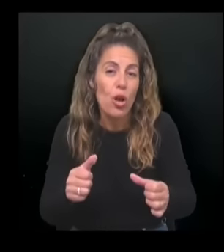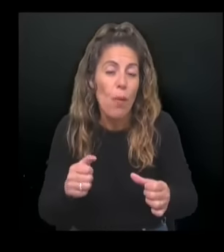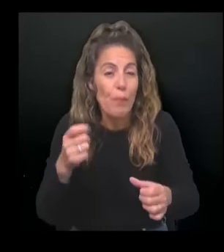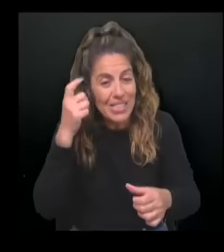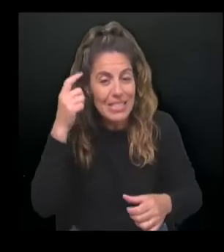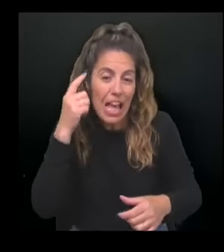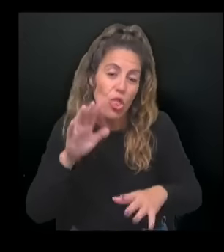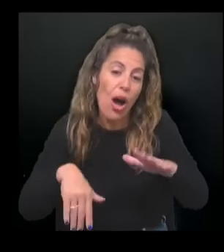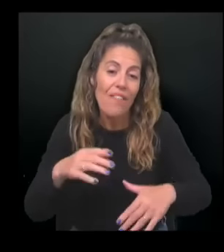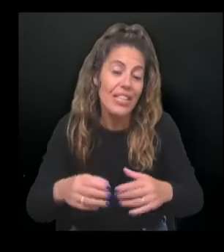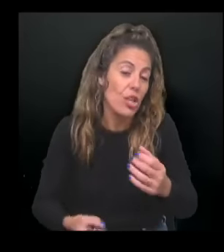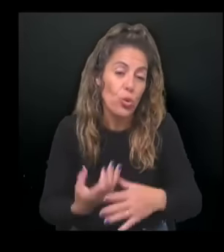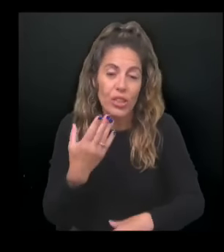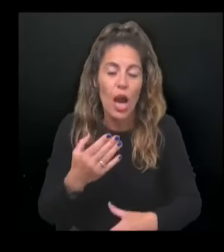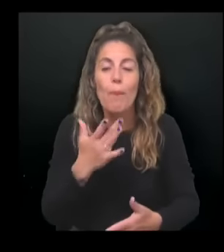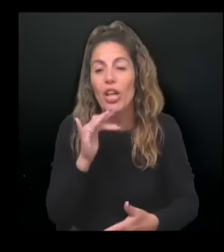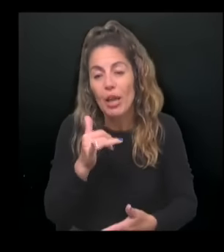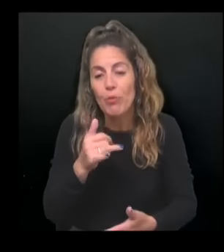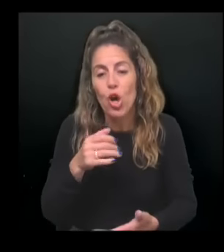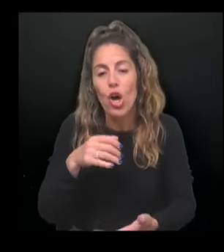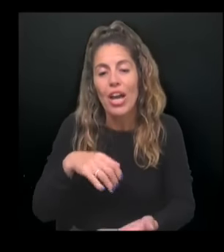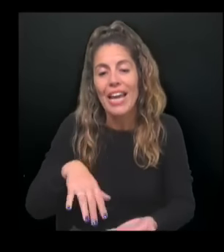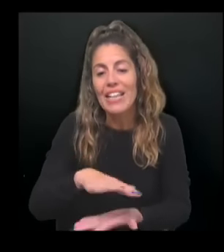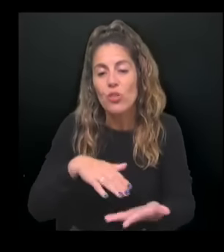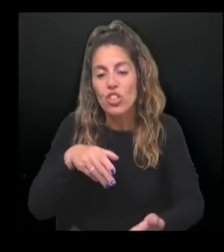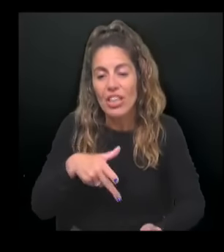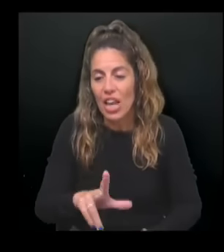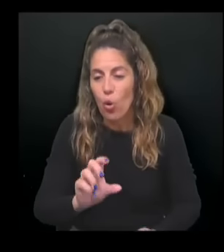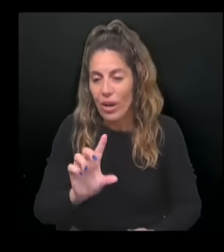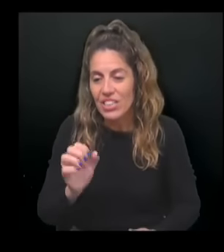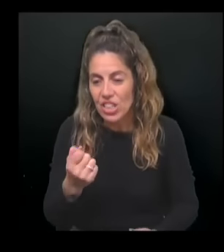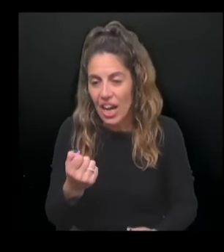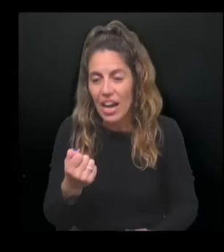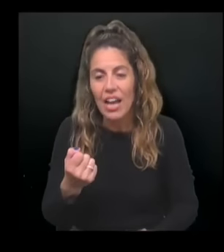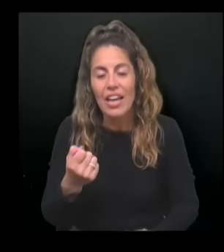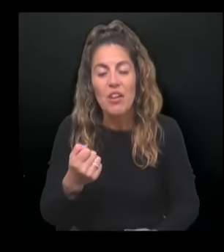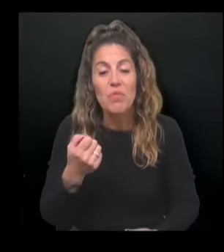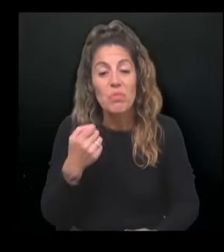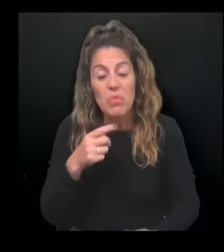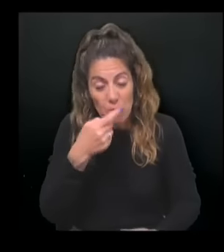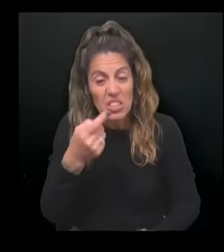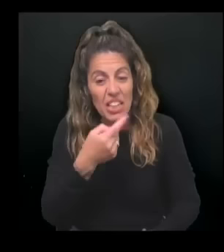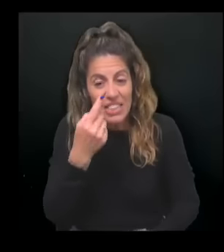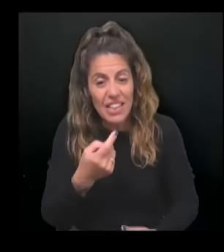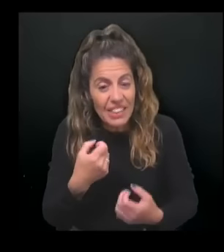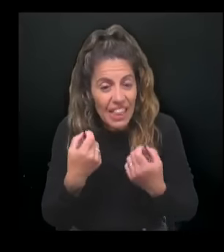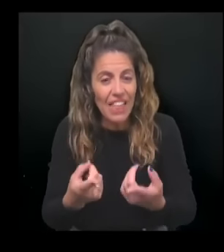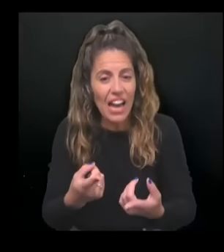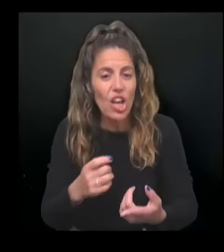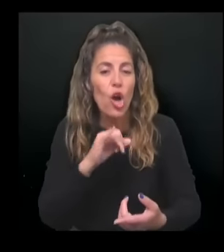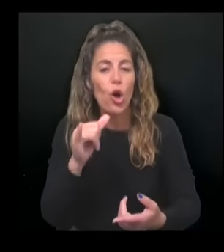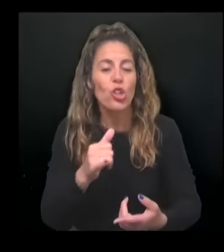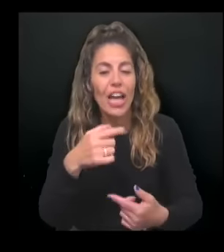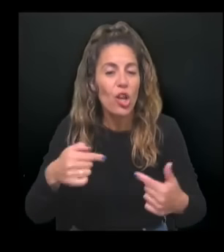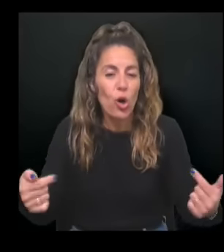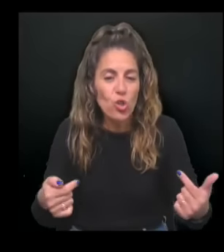poco. En el caso de La Huella, por ejemplo, en algún momento nos pareció que era interesante dejar algunos detalles sobre la cotidianidad,